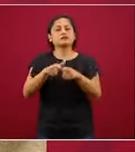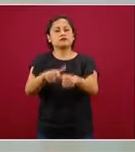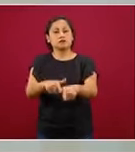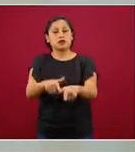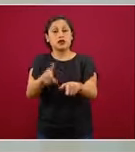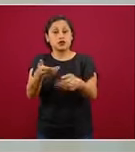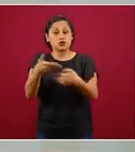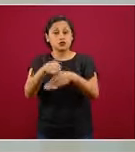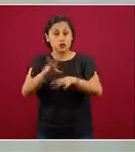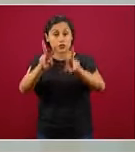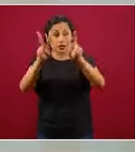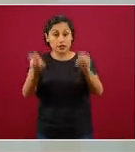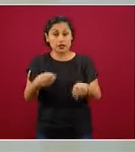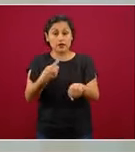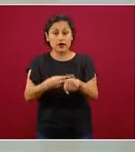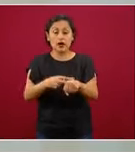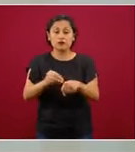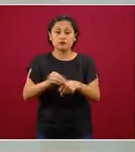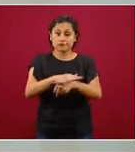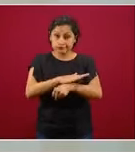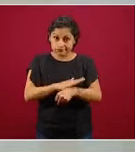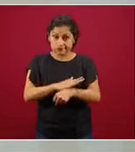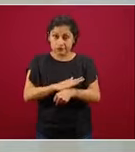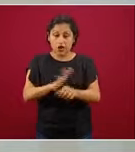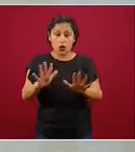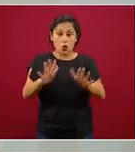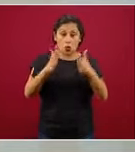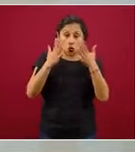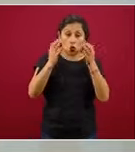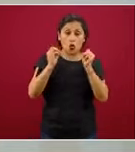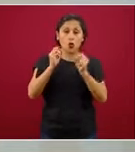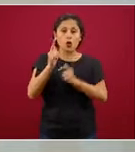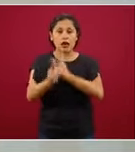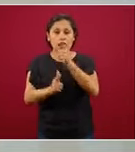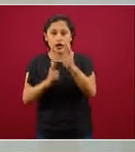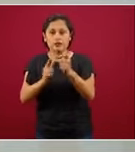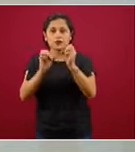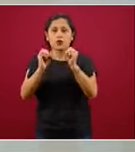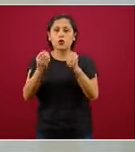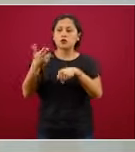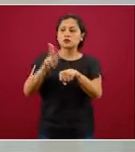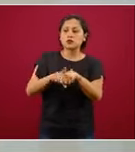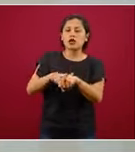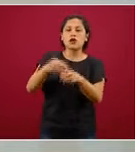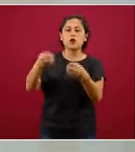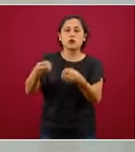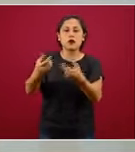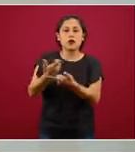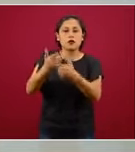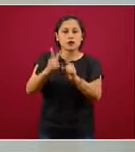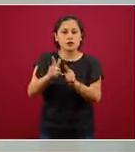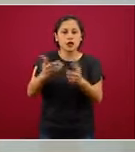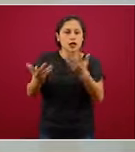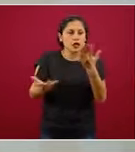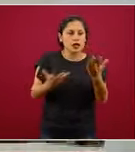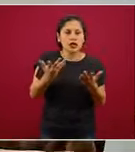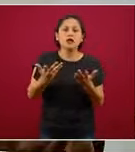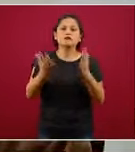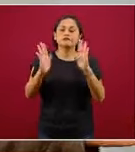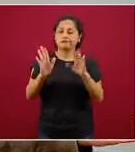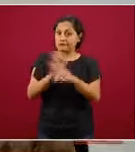sobre la cantidad de casos, la velocidad que se presentan o sobre la ocupación hospitalaria. Entonces, a lo largo de la semana,